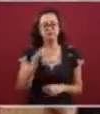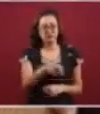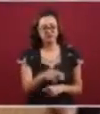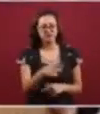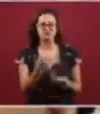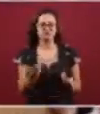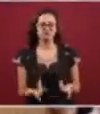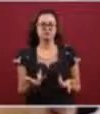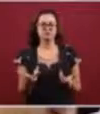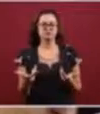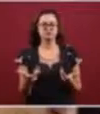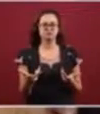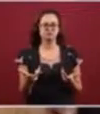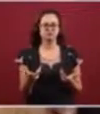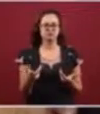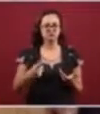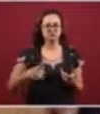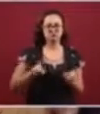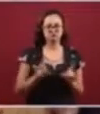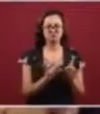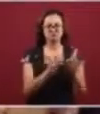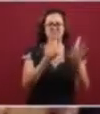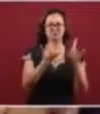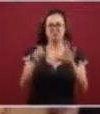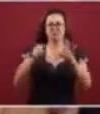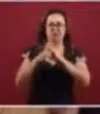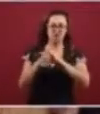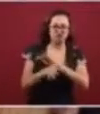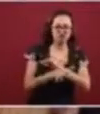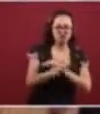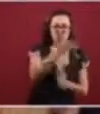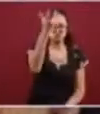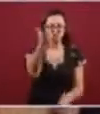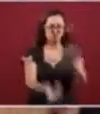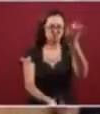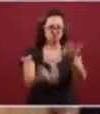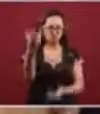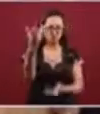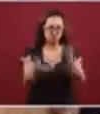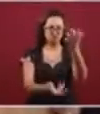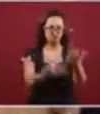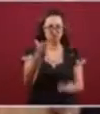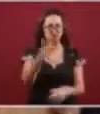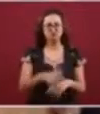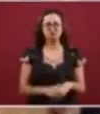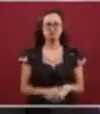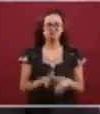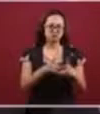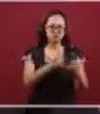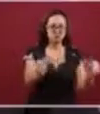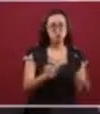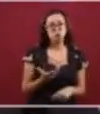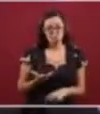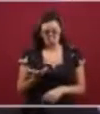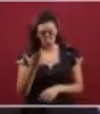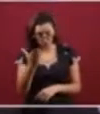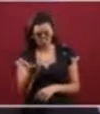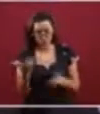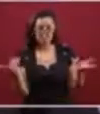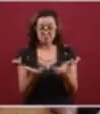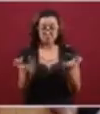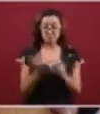ejército exterminan disidentes como los de Ayotzinapa. ¿Usted va a hacer una investigación para encontrar estos